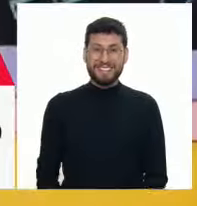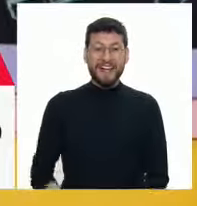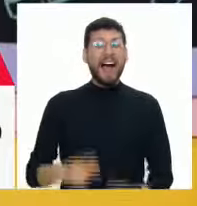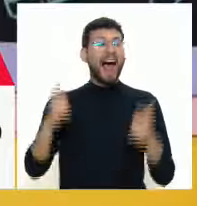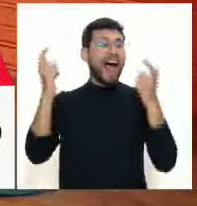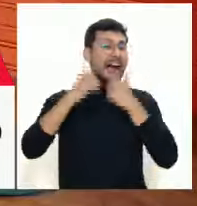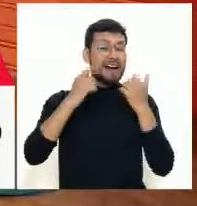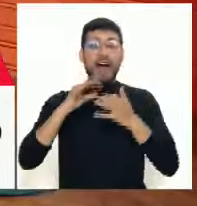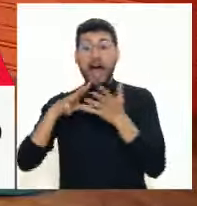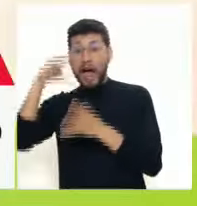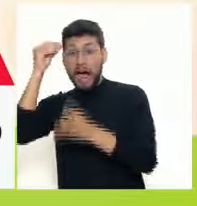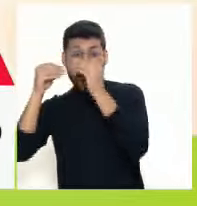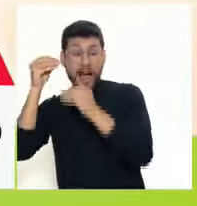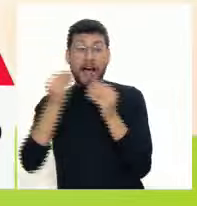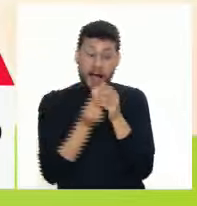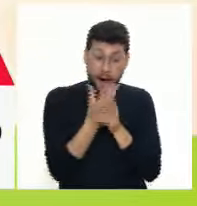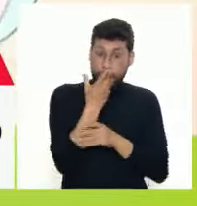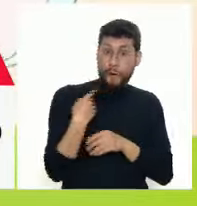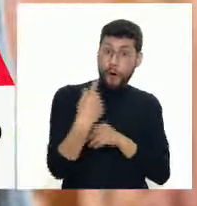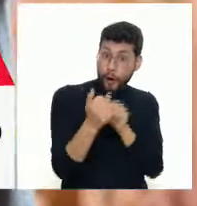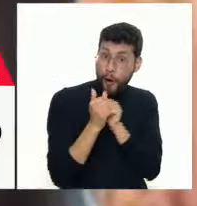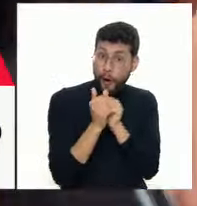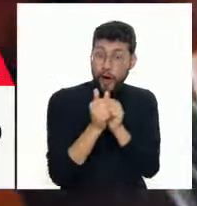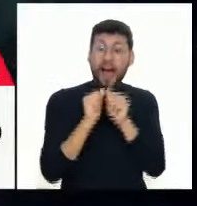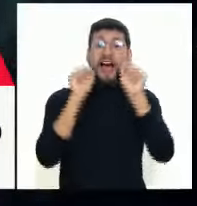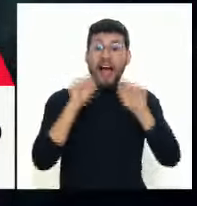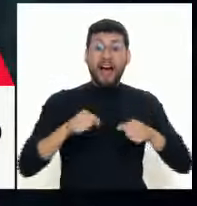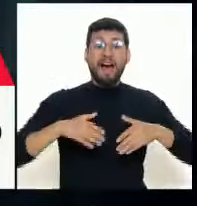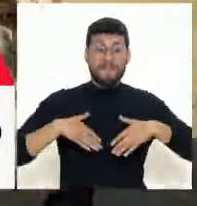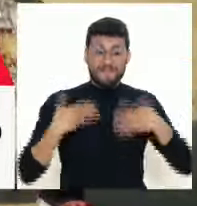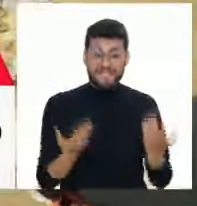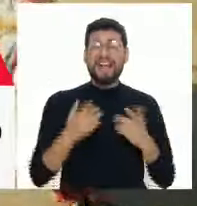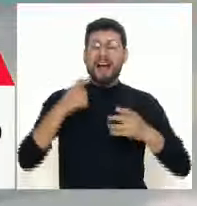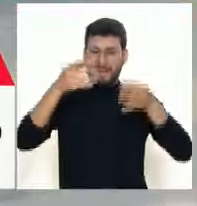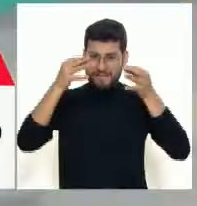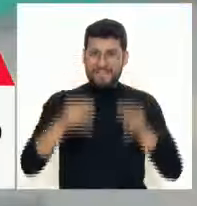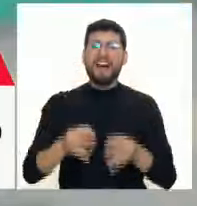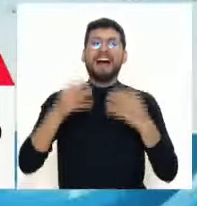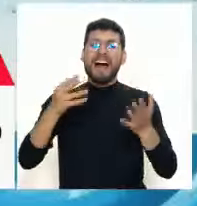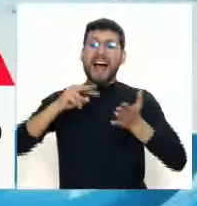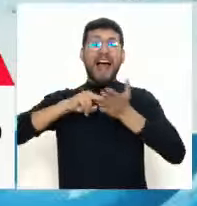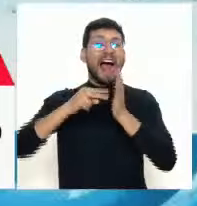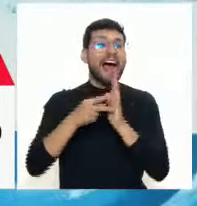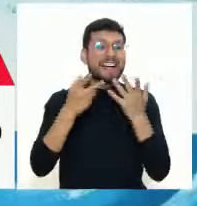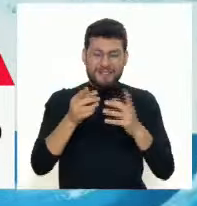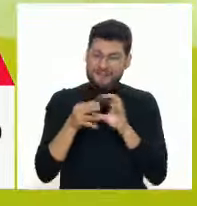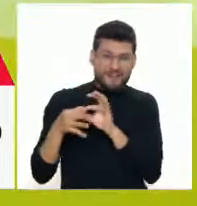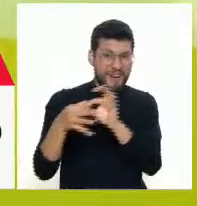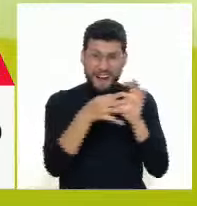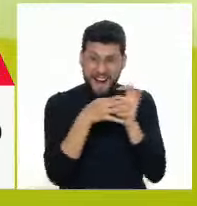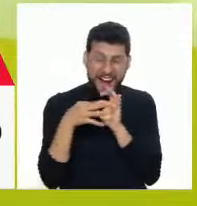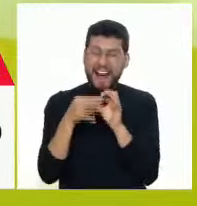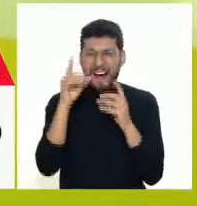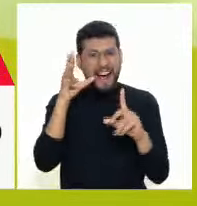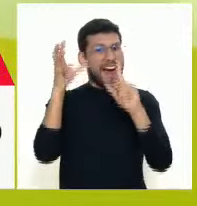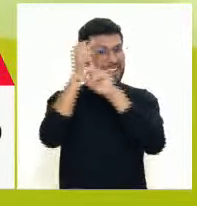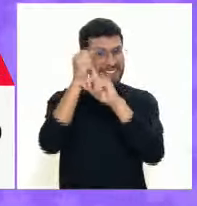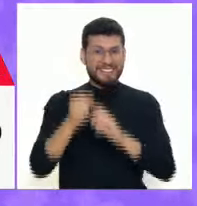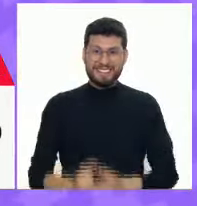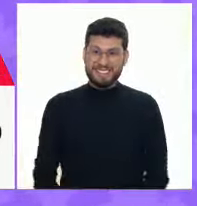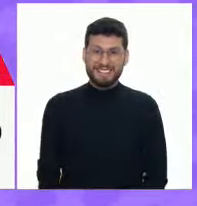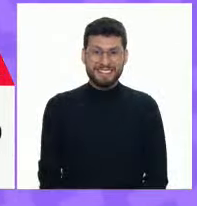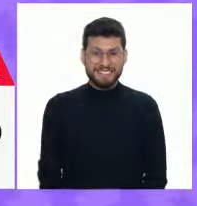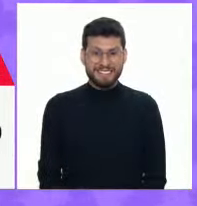Porque cuando aprendemos y crecemos juntos, es cuando encontramos el verdadero significado de la unión.